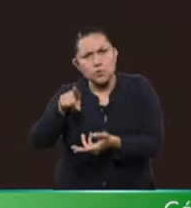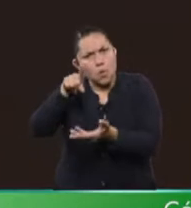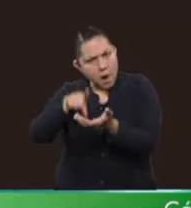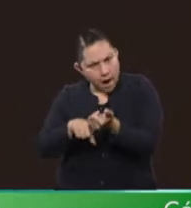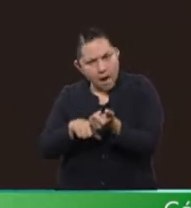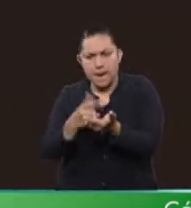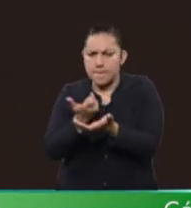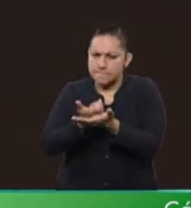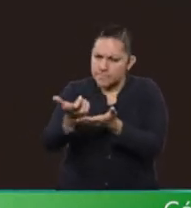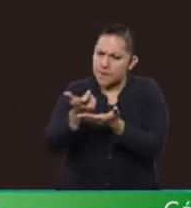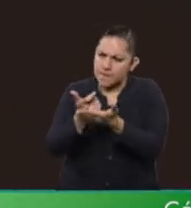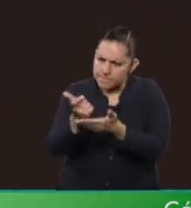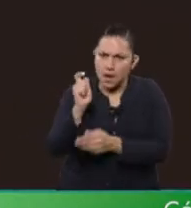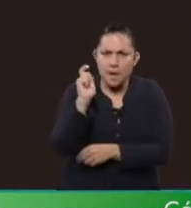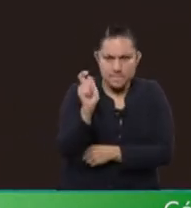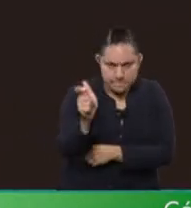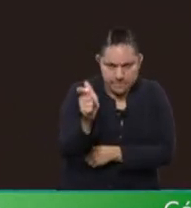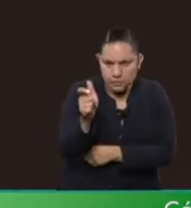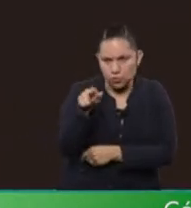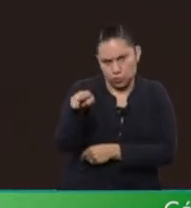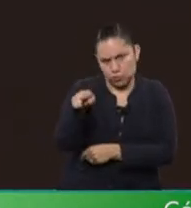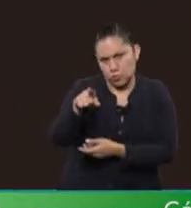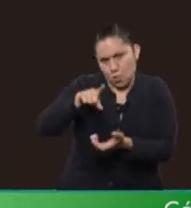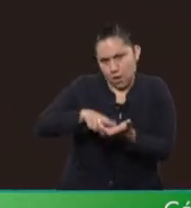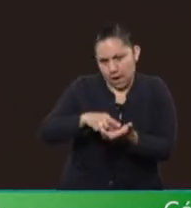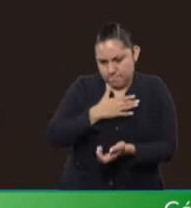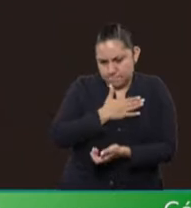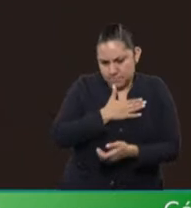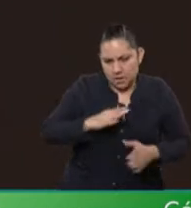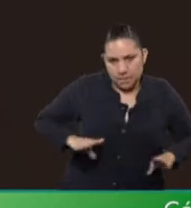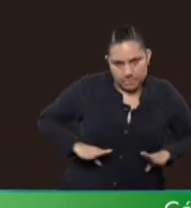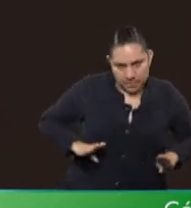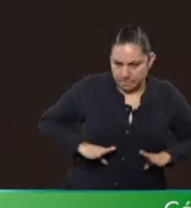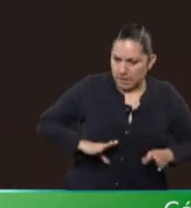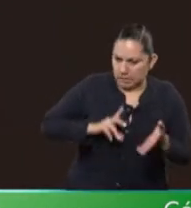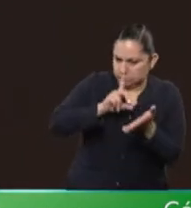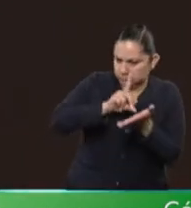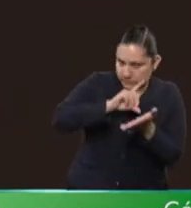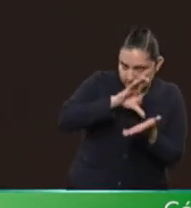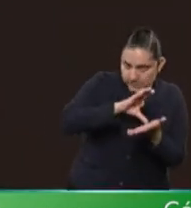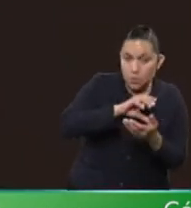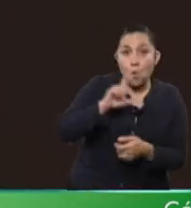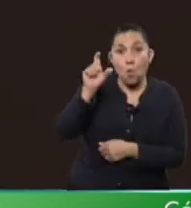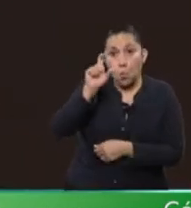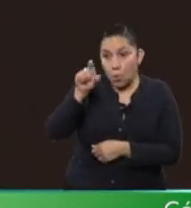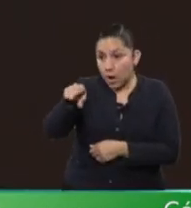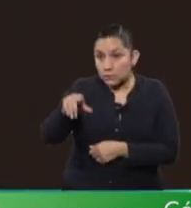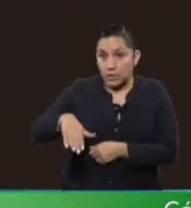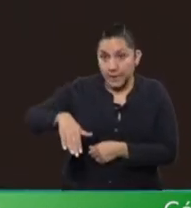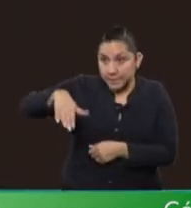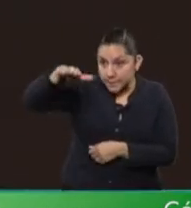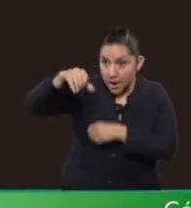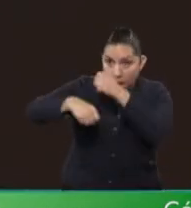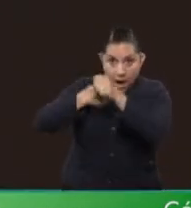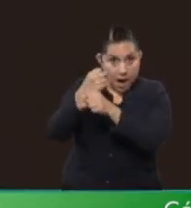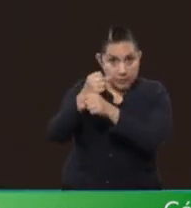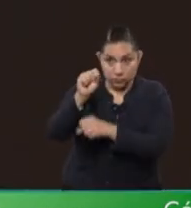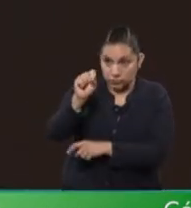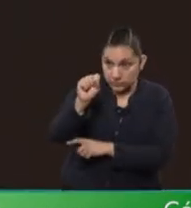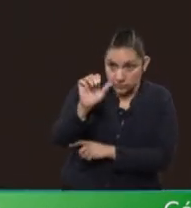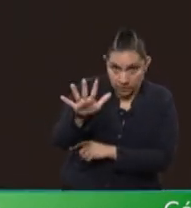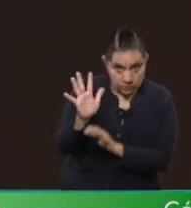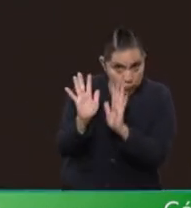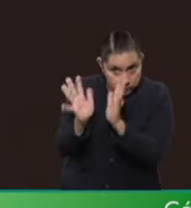no contributiva por su condición de discapacidad y que al alcanzar la edad de 65 años también reciban su pensión